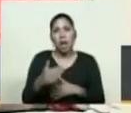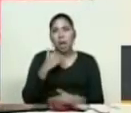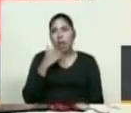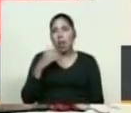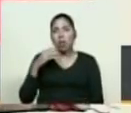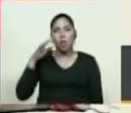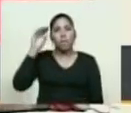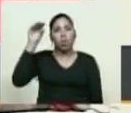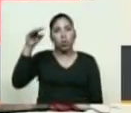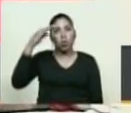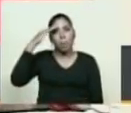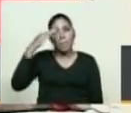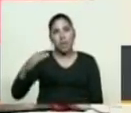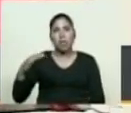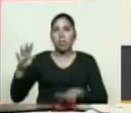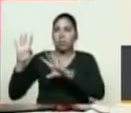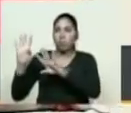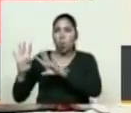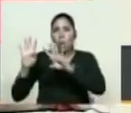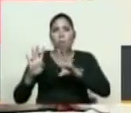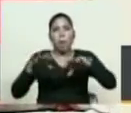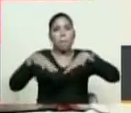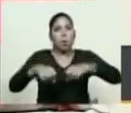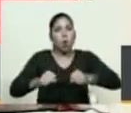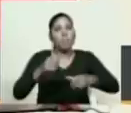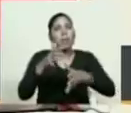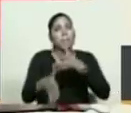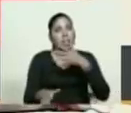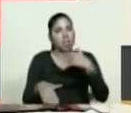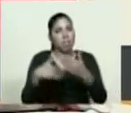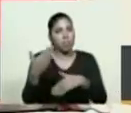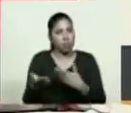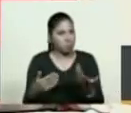en un país. Es el acabose.